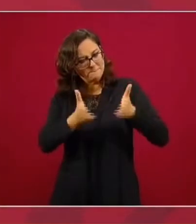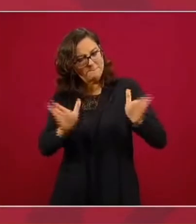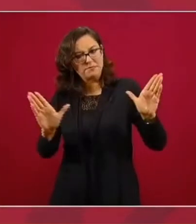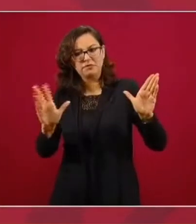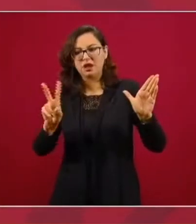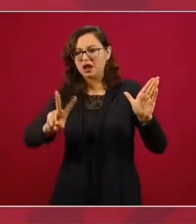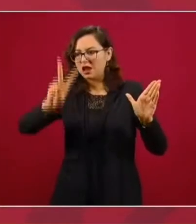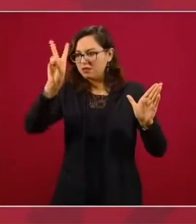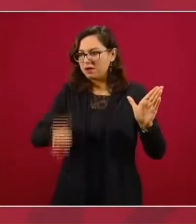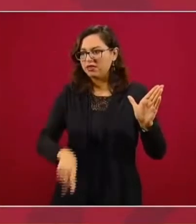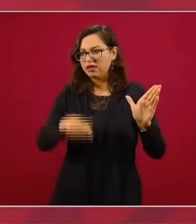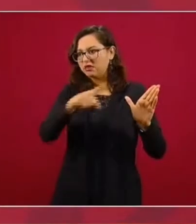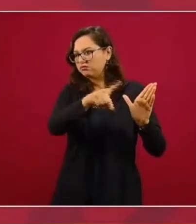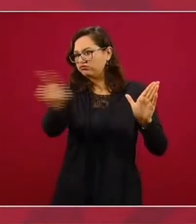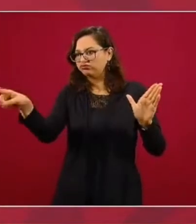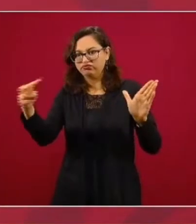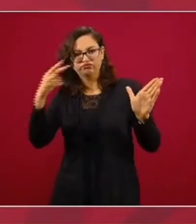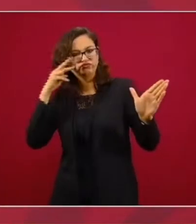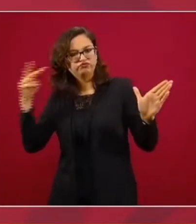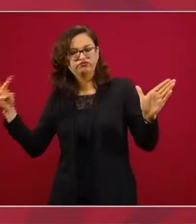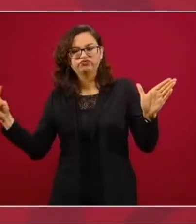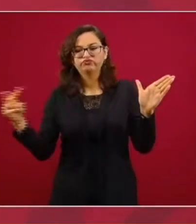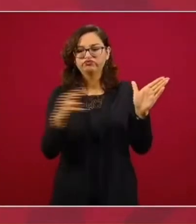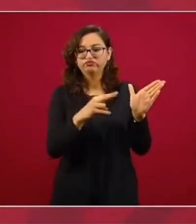para que no haya repetición,